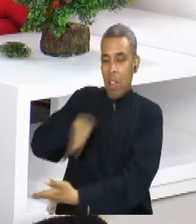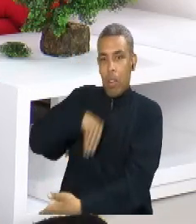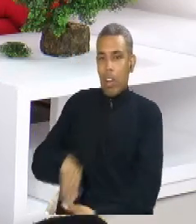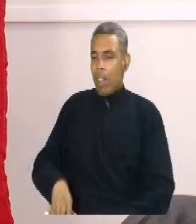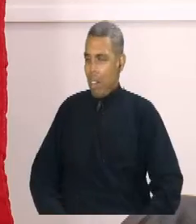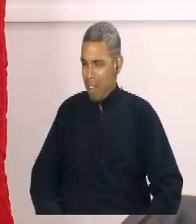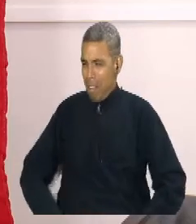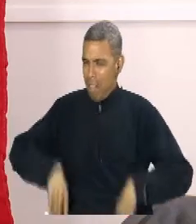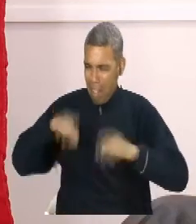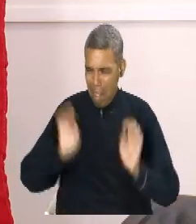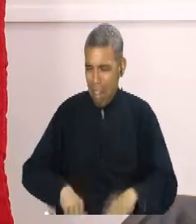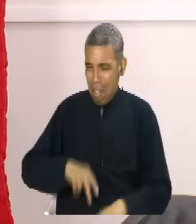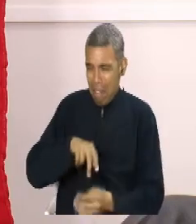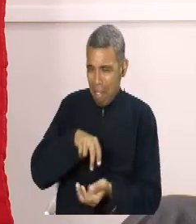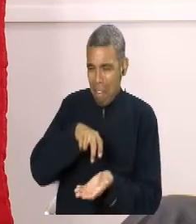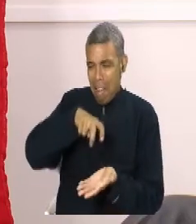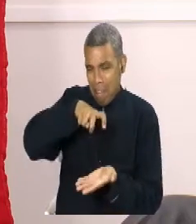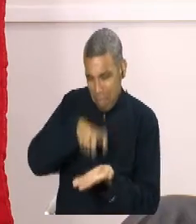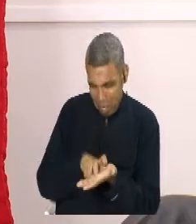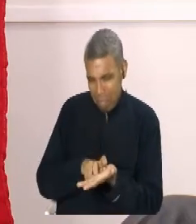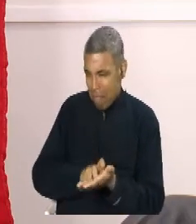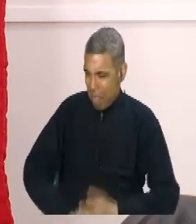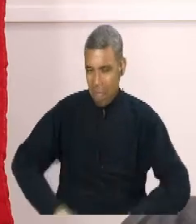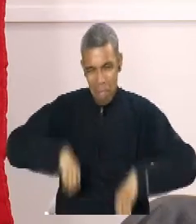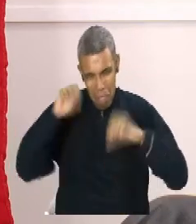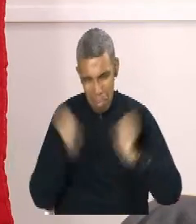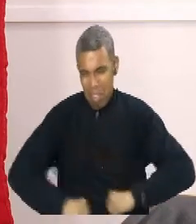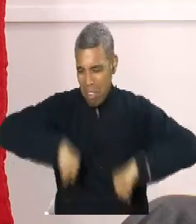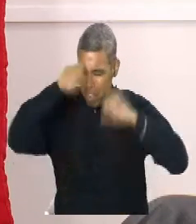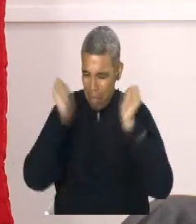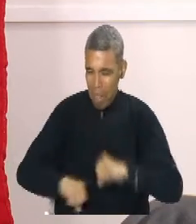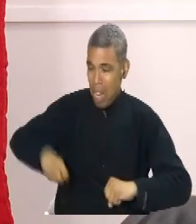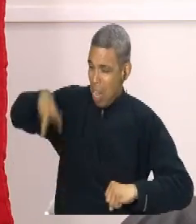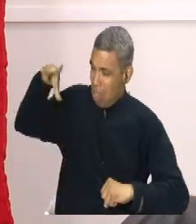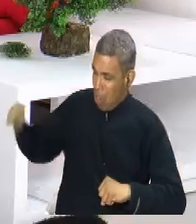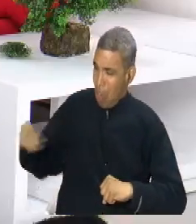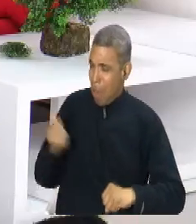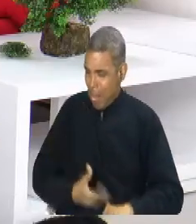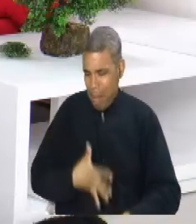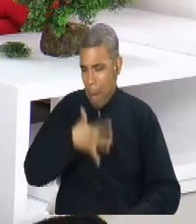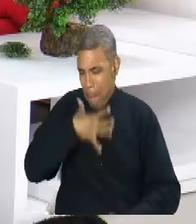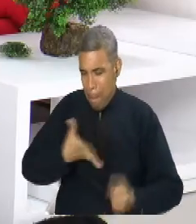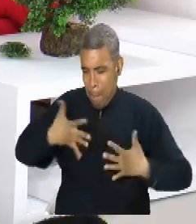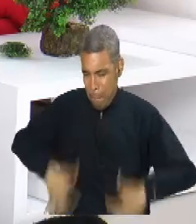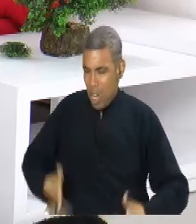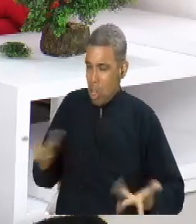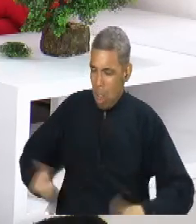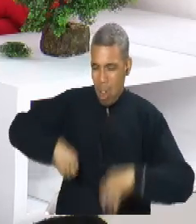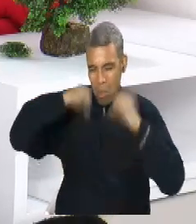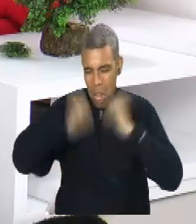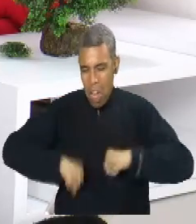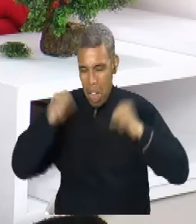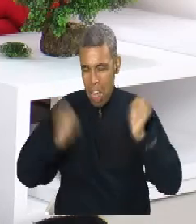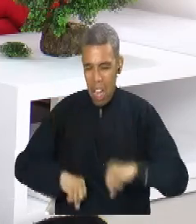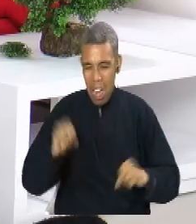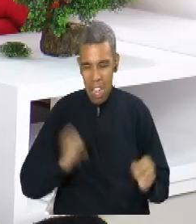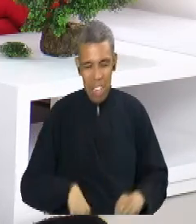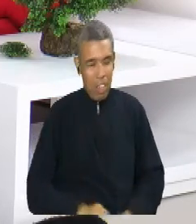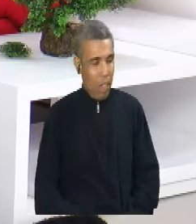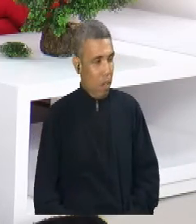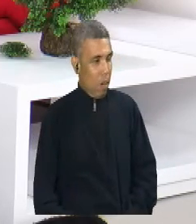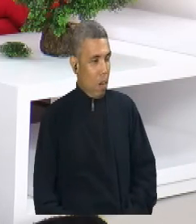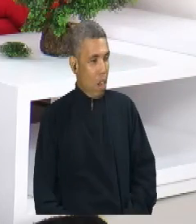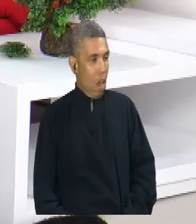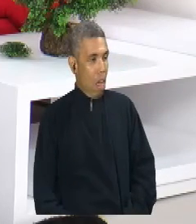como que perciben eso y más controladores se quieren volver conocidos entonces como para empezar a contarles